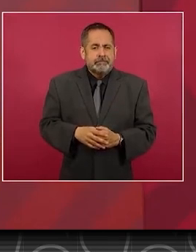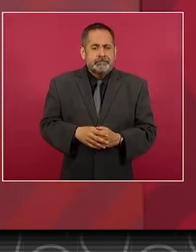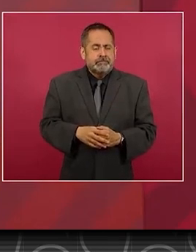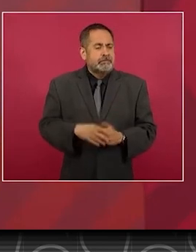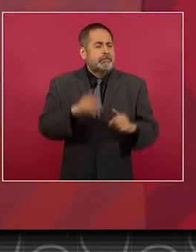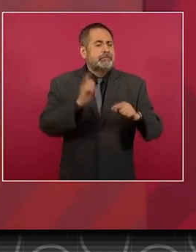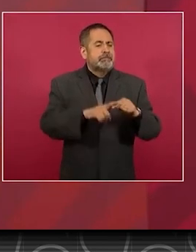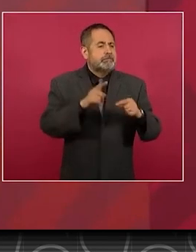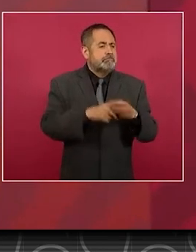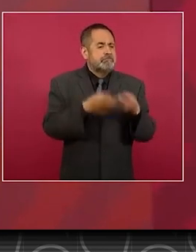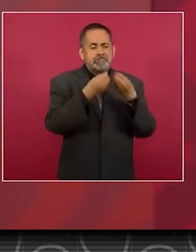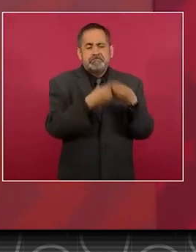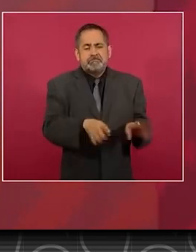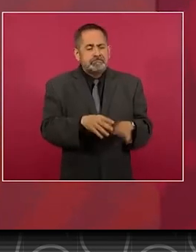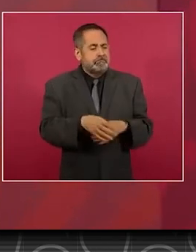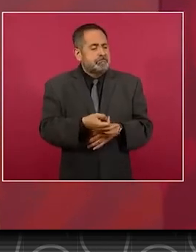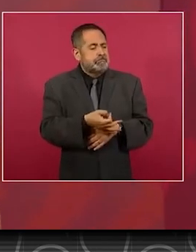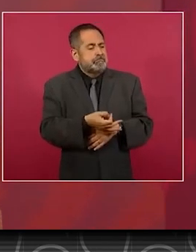migajas